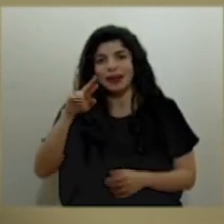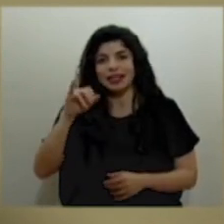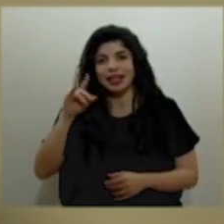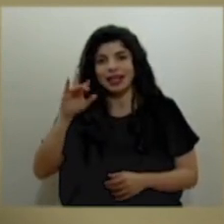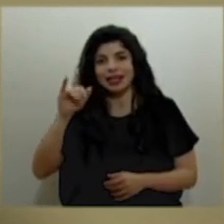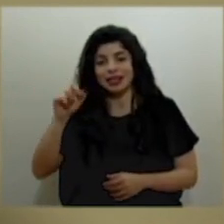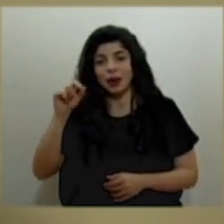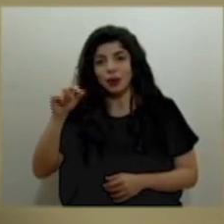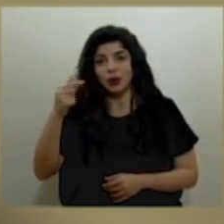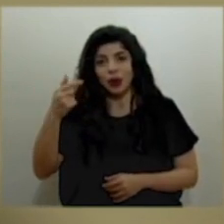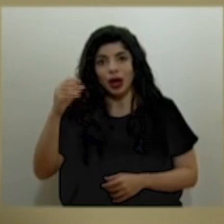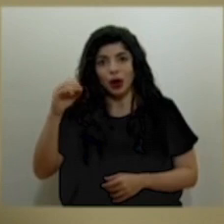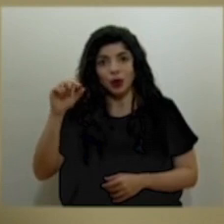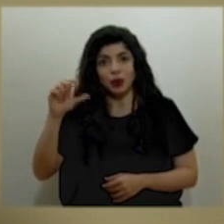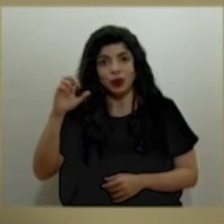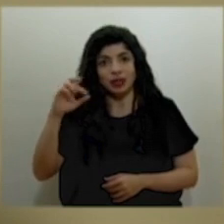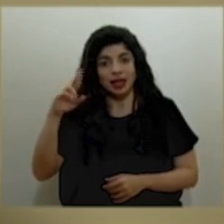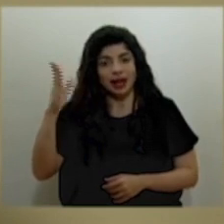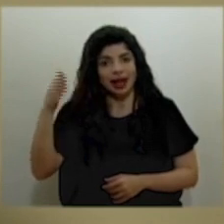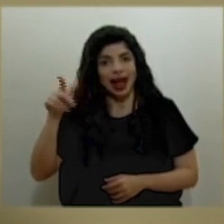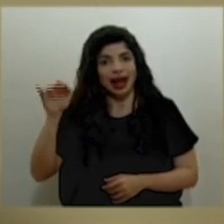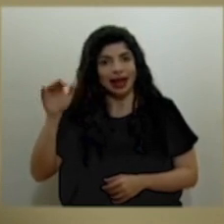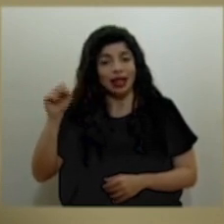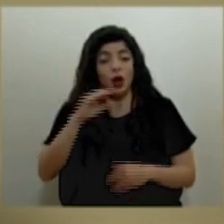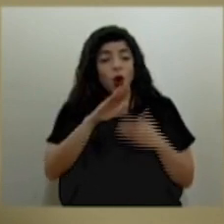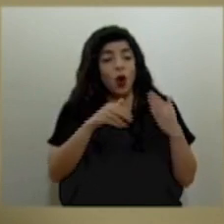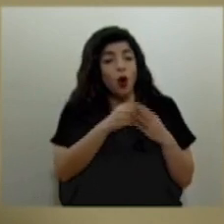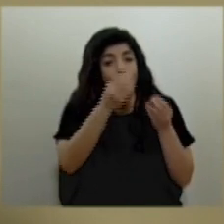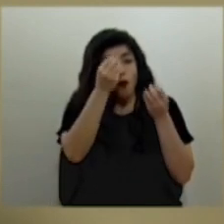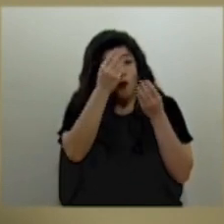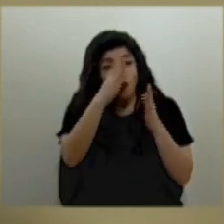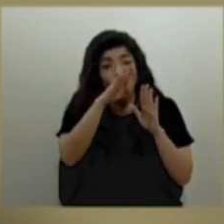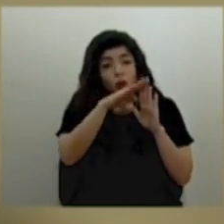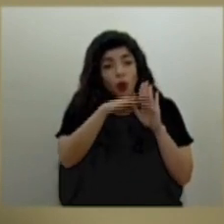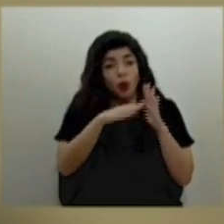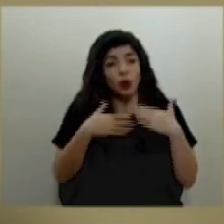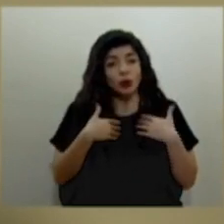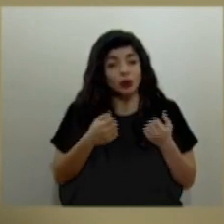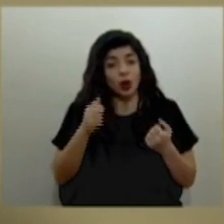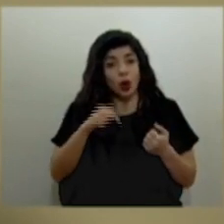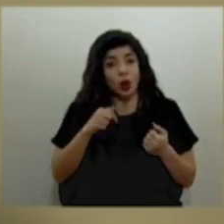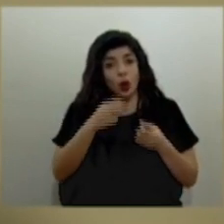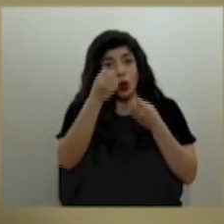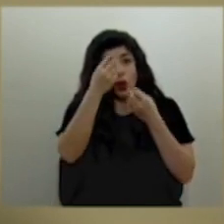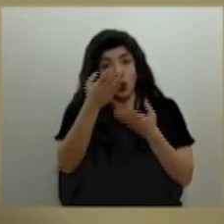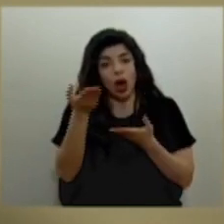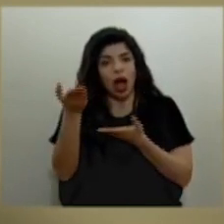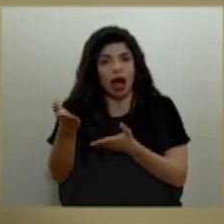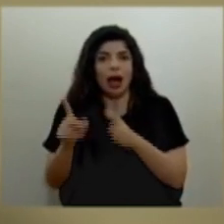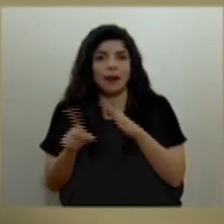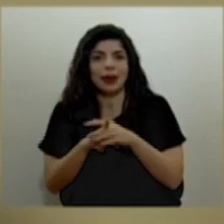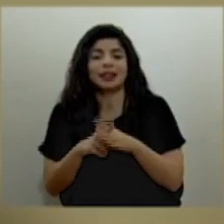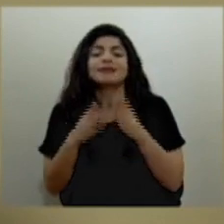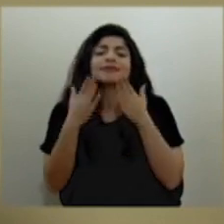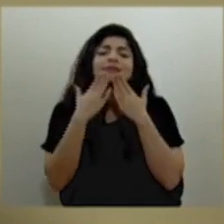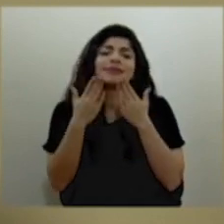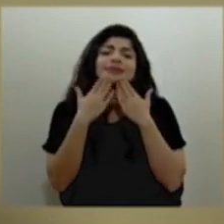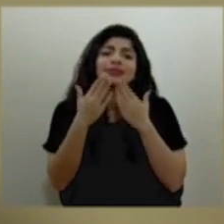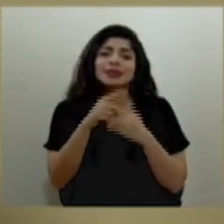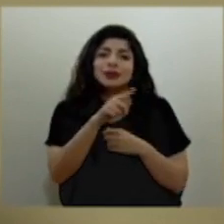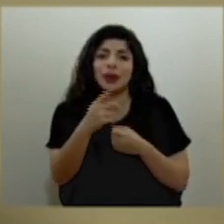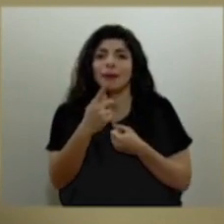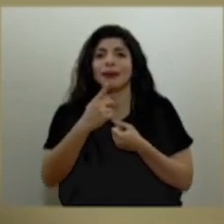presidencia.go.cr/inclinada-alertas. En el sitio podrá encontrar la actualización de las medidas sanitarias brindadas el día de hoy. Agradecemos